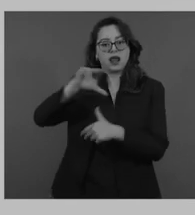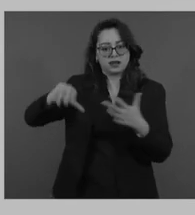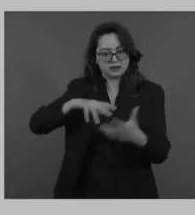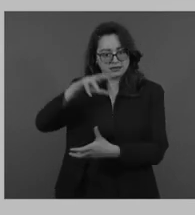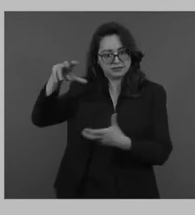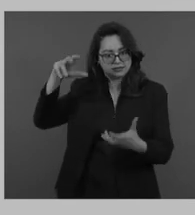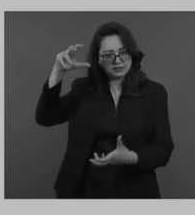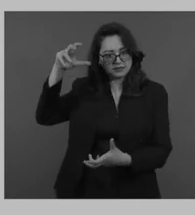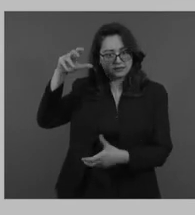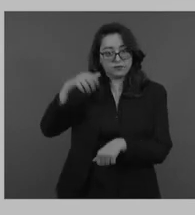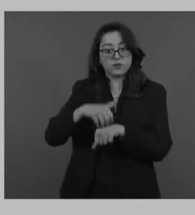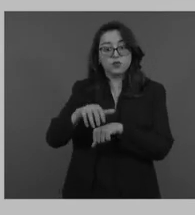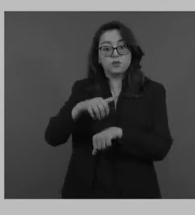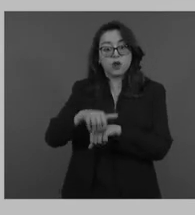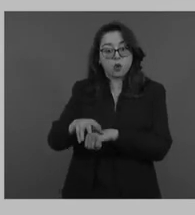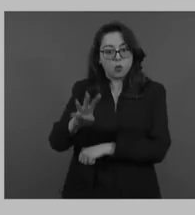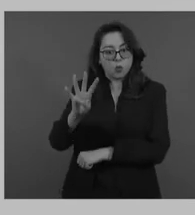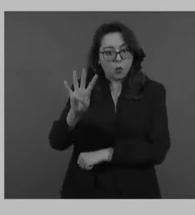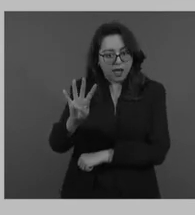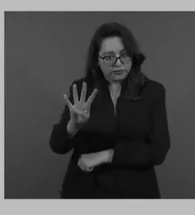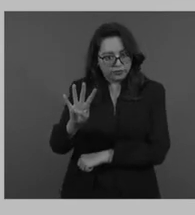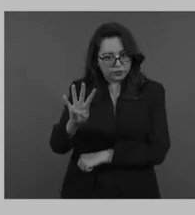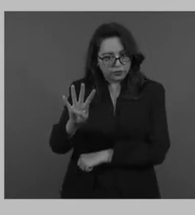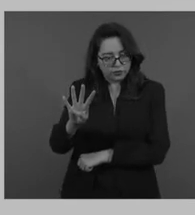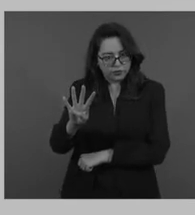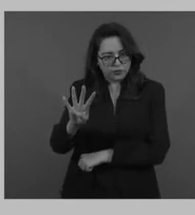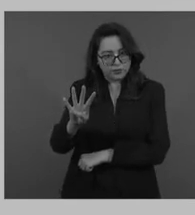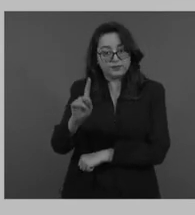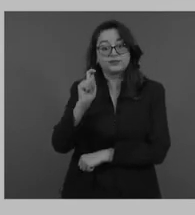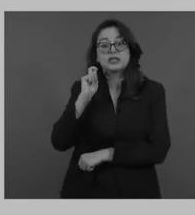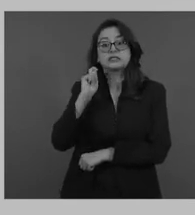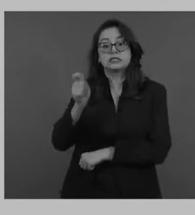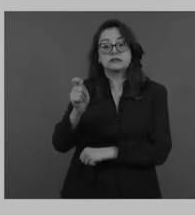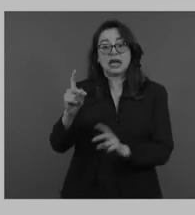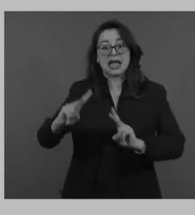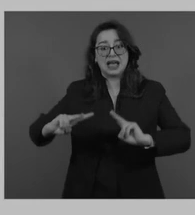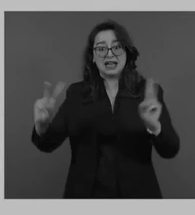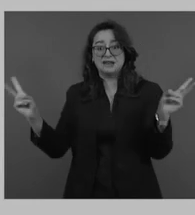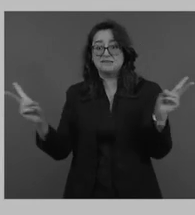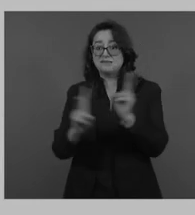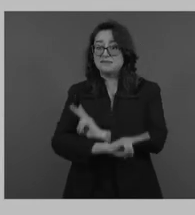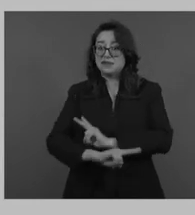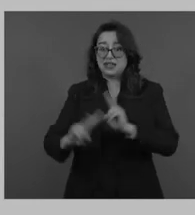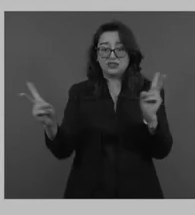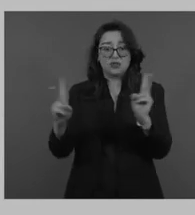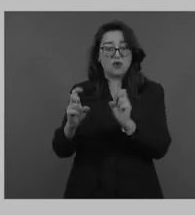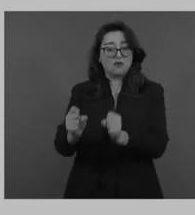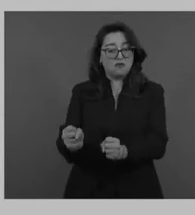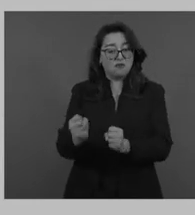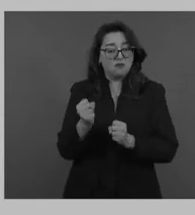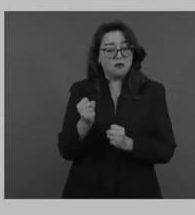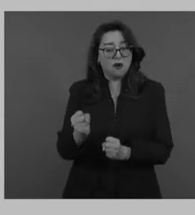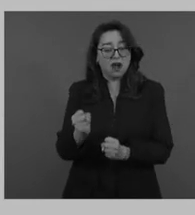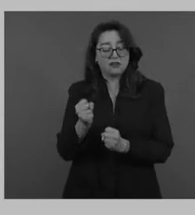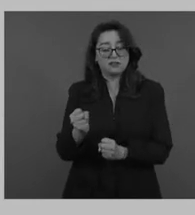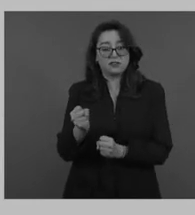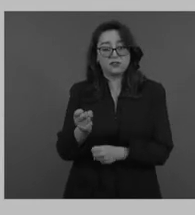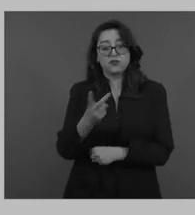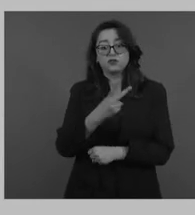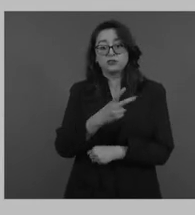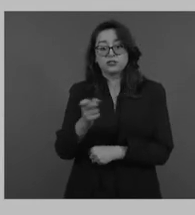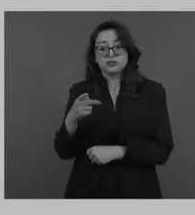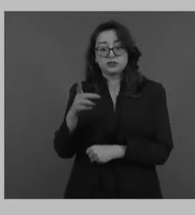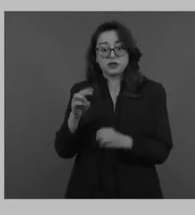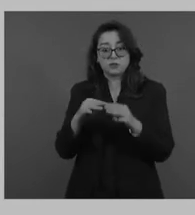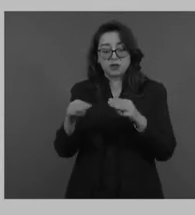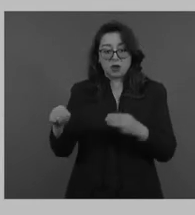decir? Que más de 200 kilómetros por hora serán el